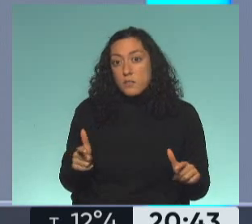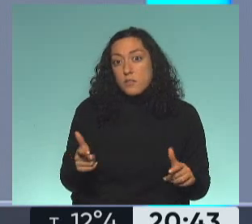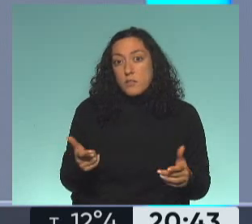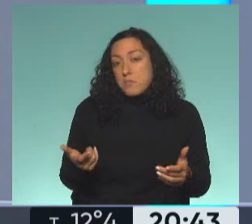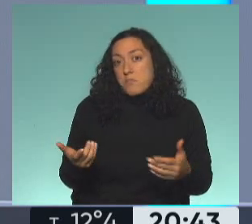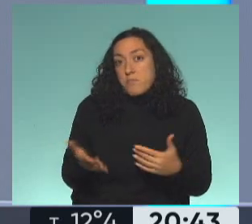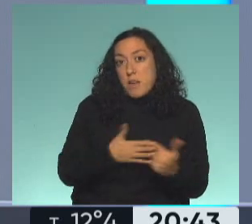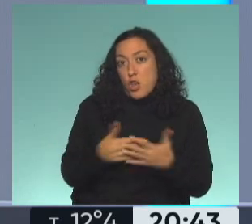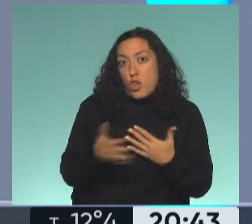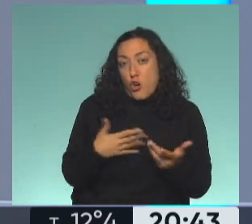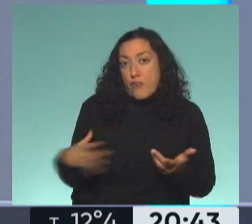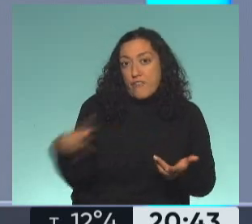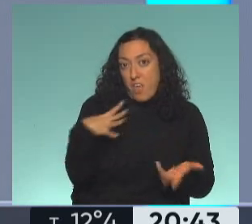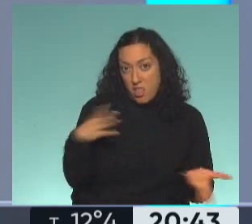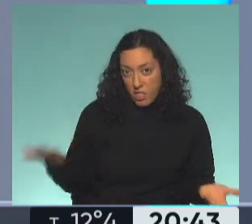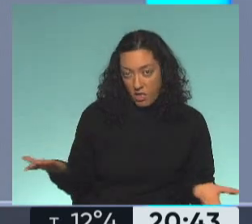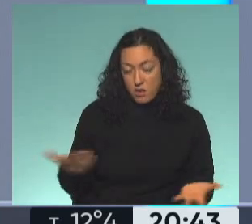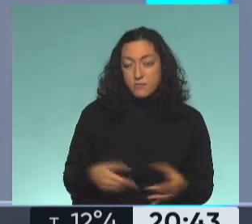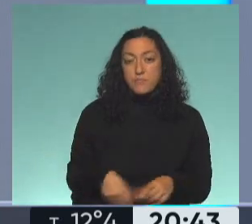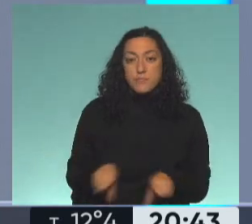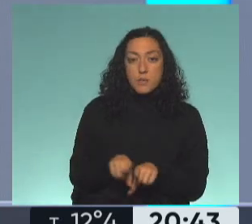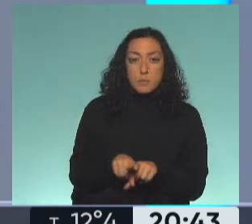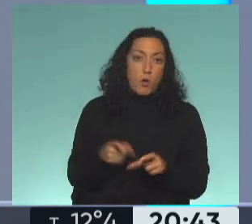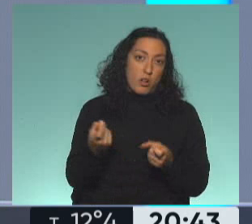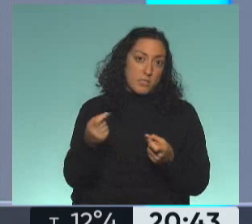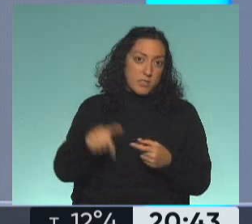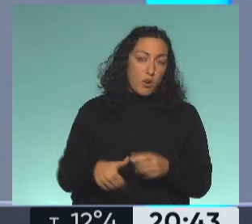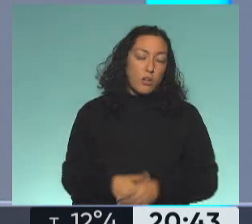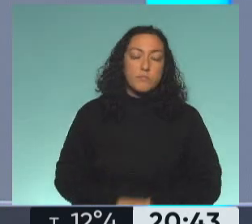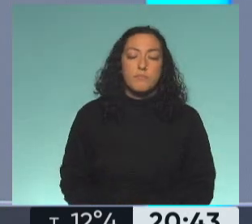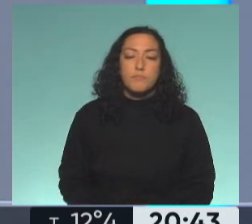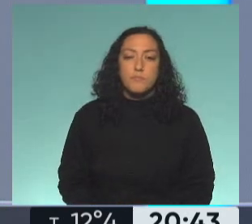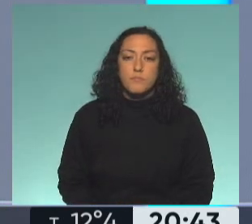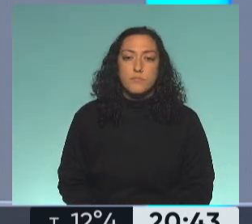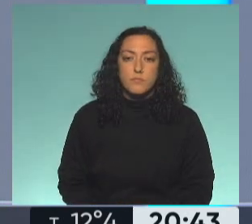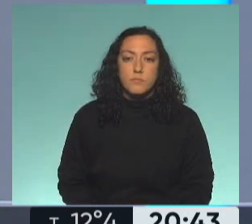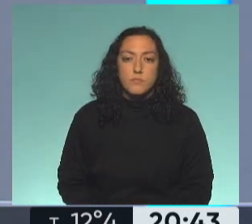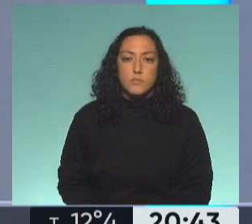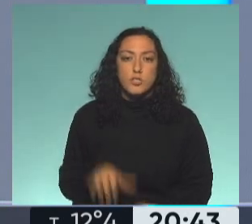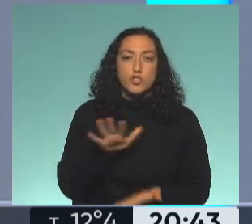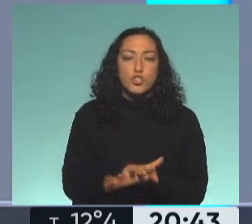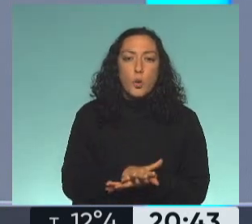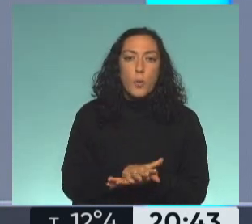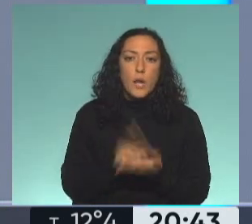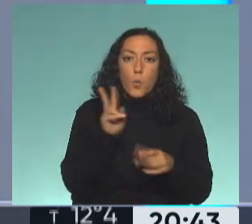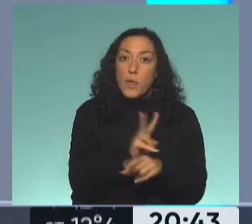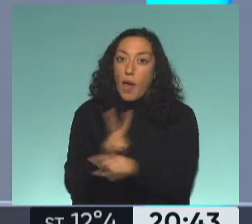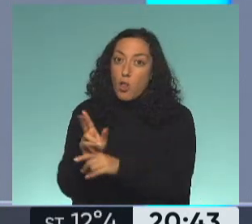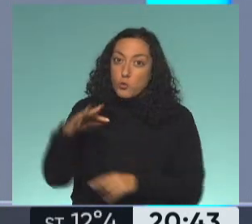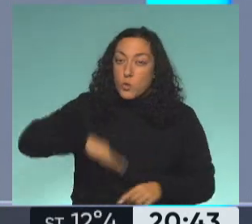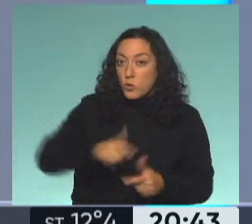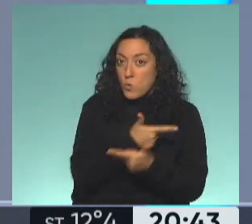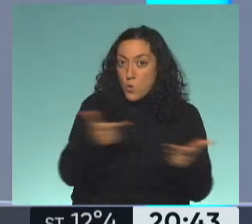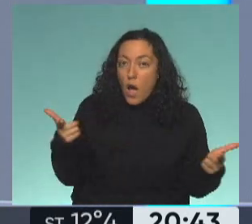suficiente mano de obra, digamos, como hoy es demandado. Ahora, desde el punto de vista de cuidados, tenemos una